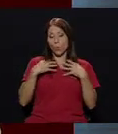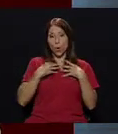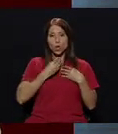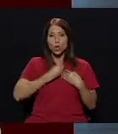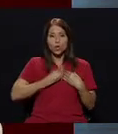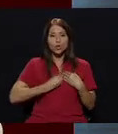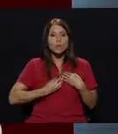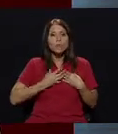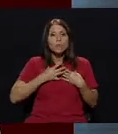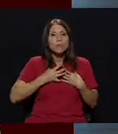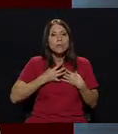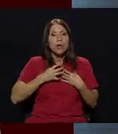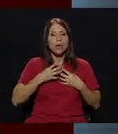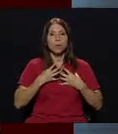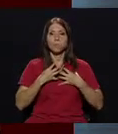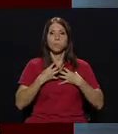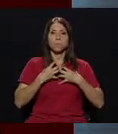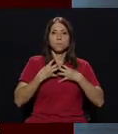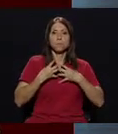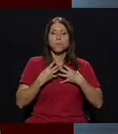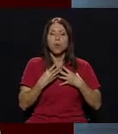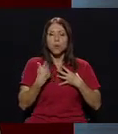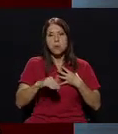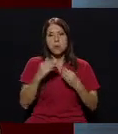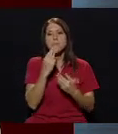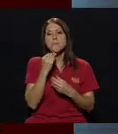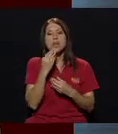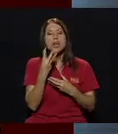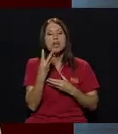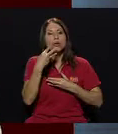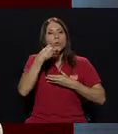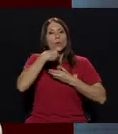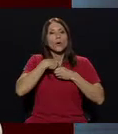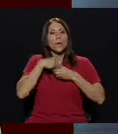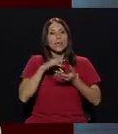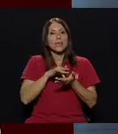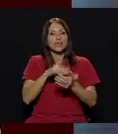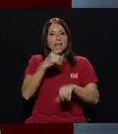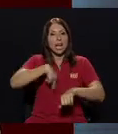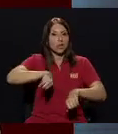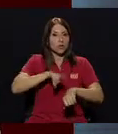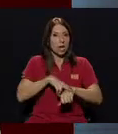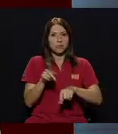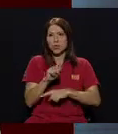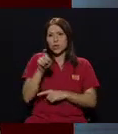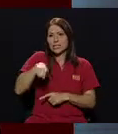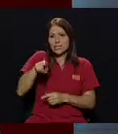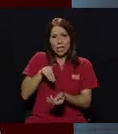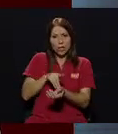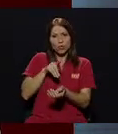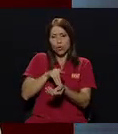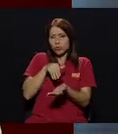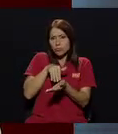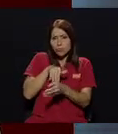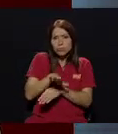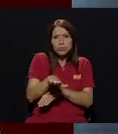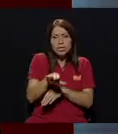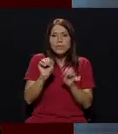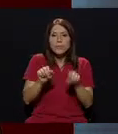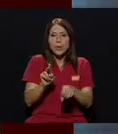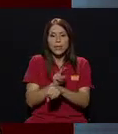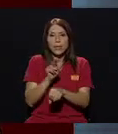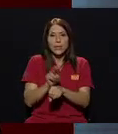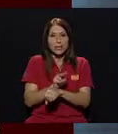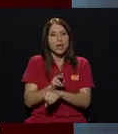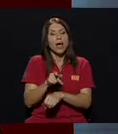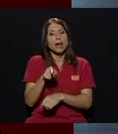bronquios, es una gran medicina natural, digamos, que sin prescripción médica, digamos, se puede consumir y nos